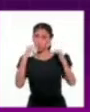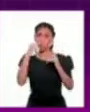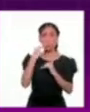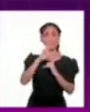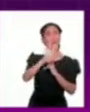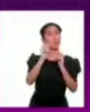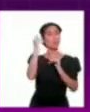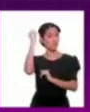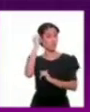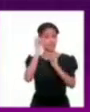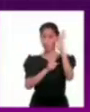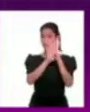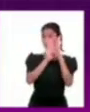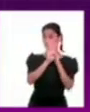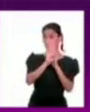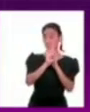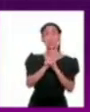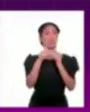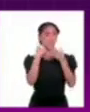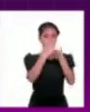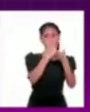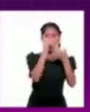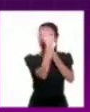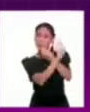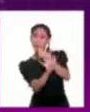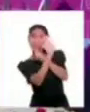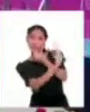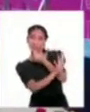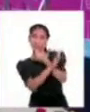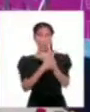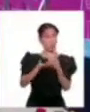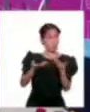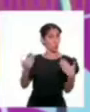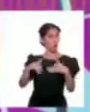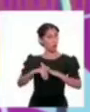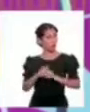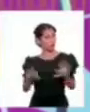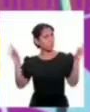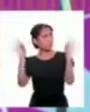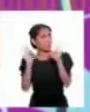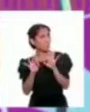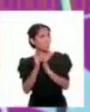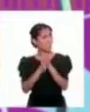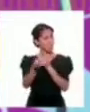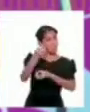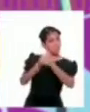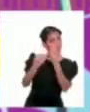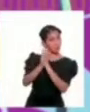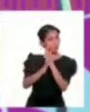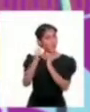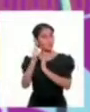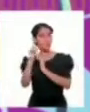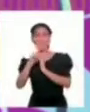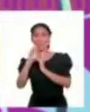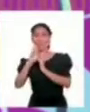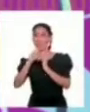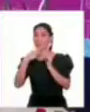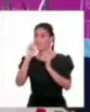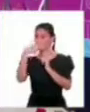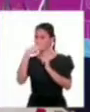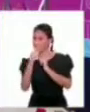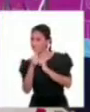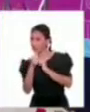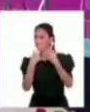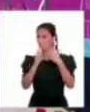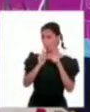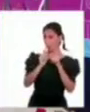al desarrollo, asistencia, socorro y protección. ¡Oh, qué interesante lo que nos cuentas, Aleshka! Pero